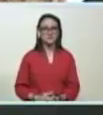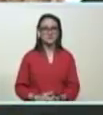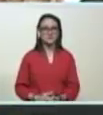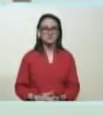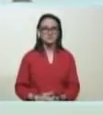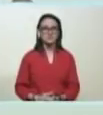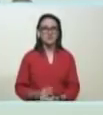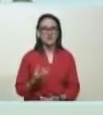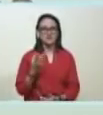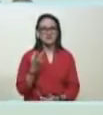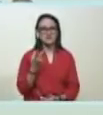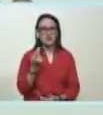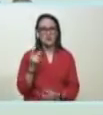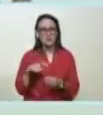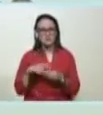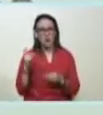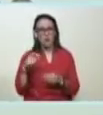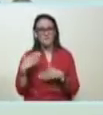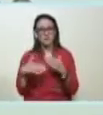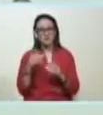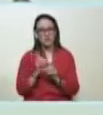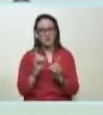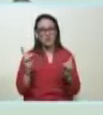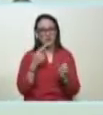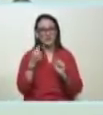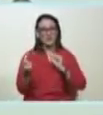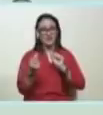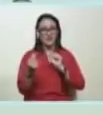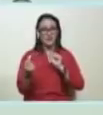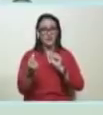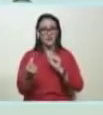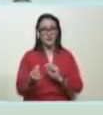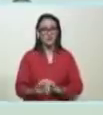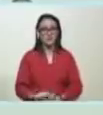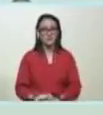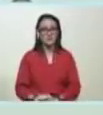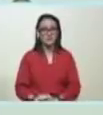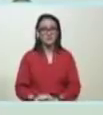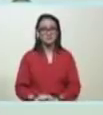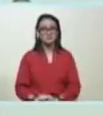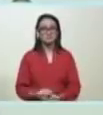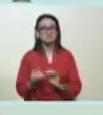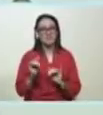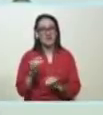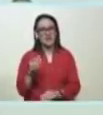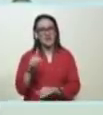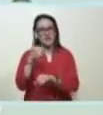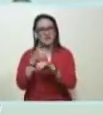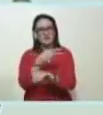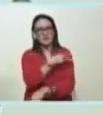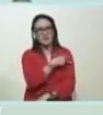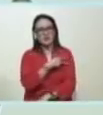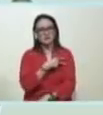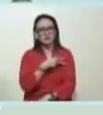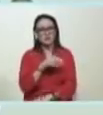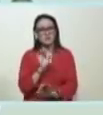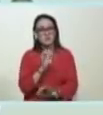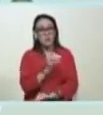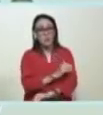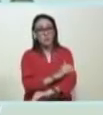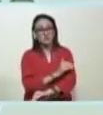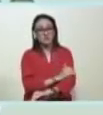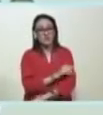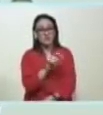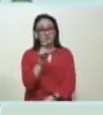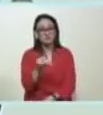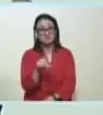se dio la segunda deserción del proceso democrático y de diálogo, cuando el jefe de la delegación de la oposición